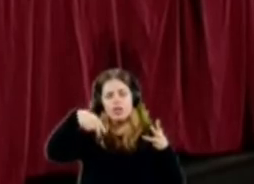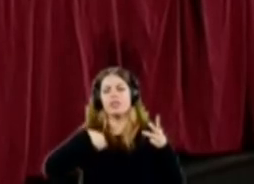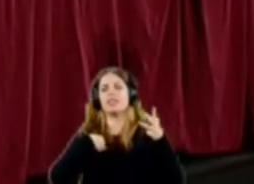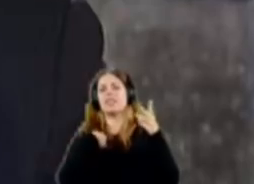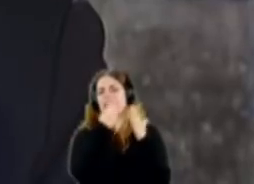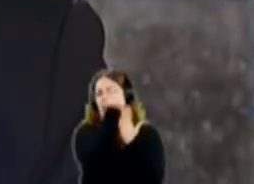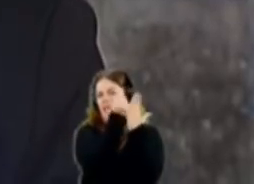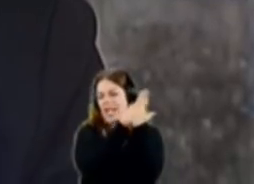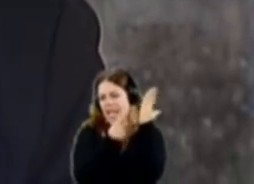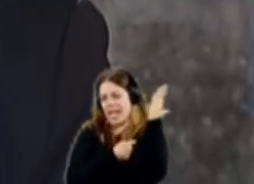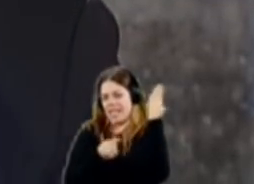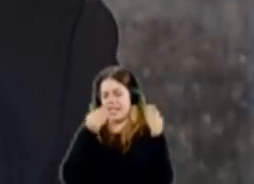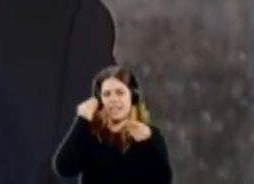estilista.